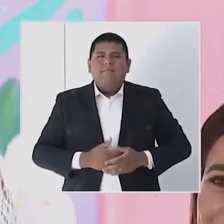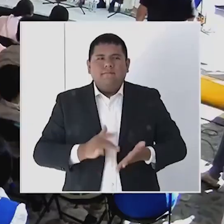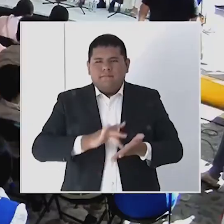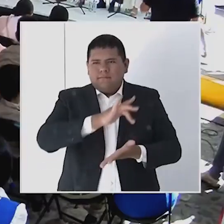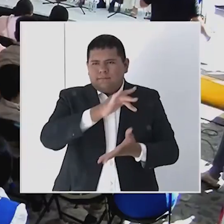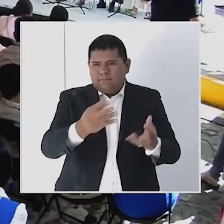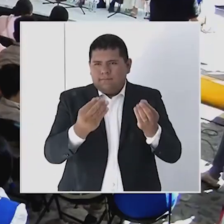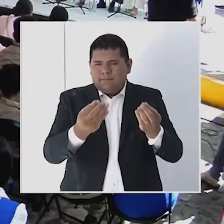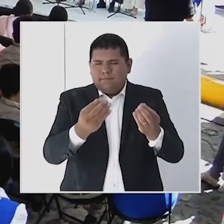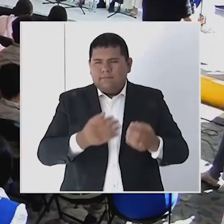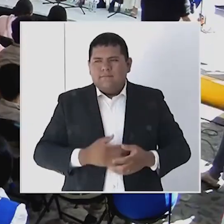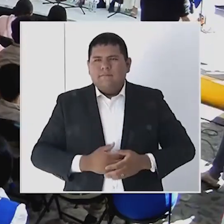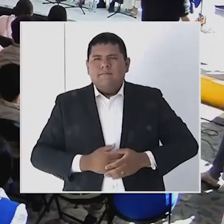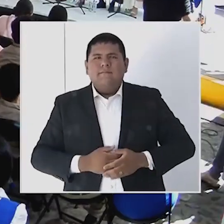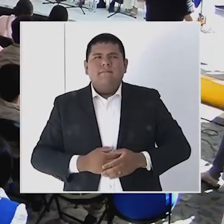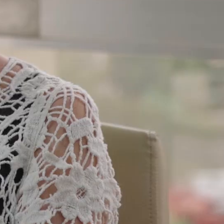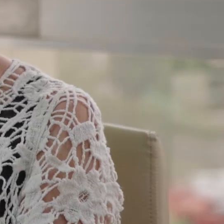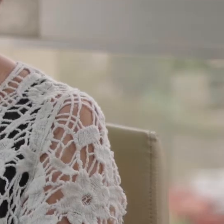Muchas gracias.